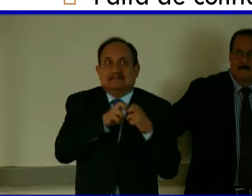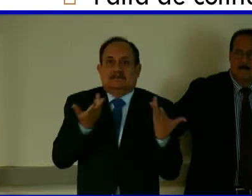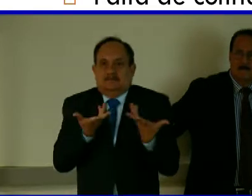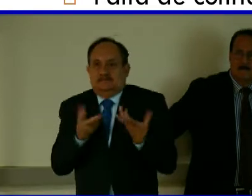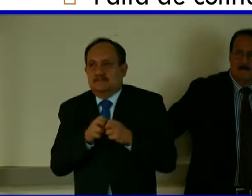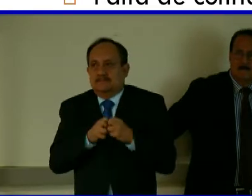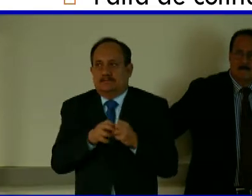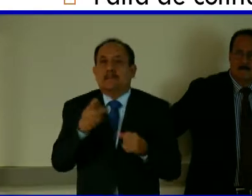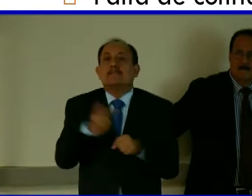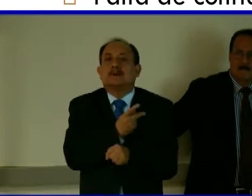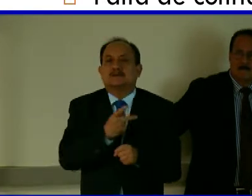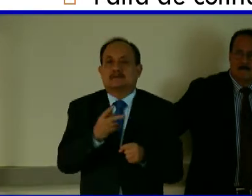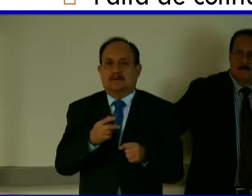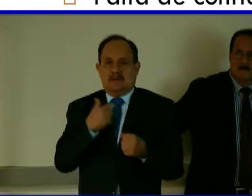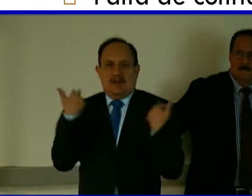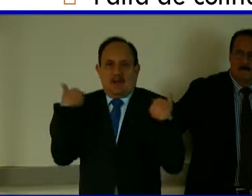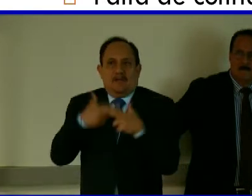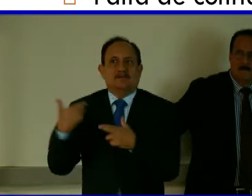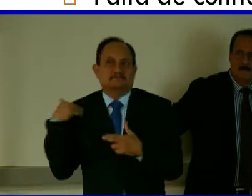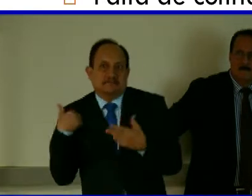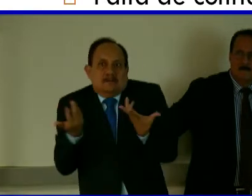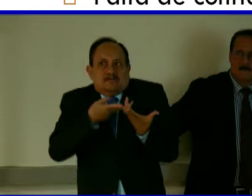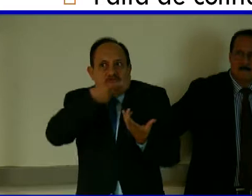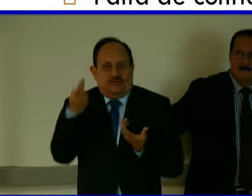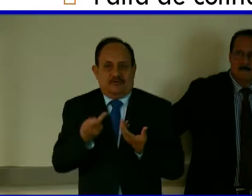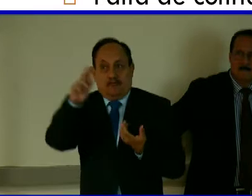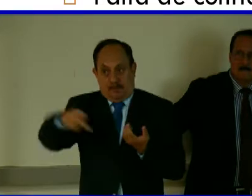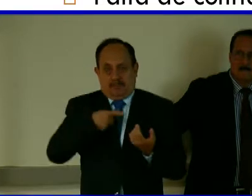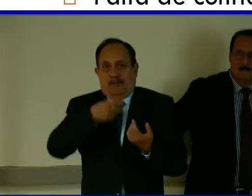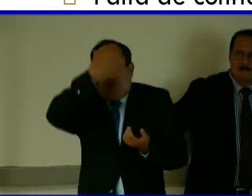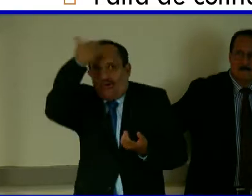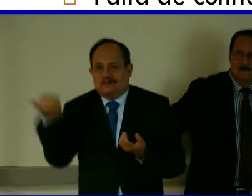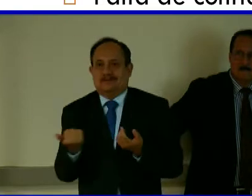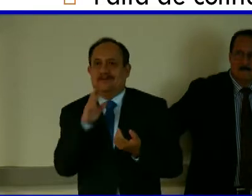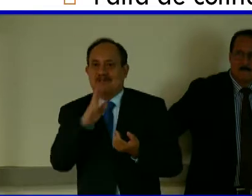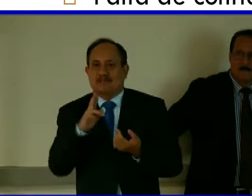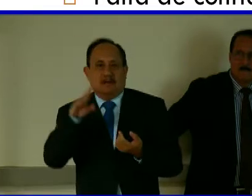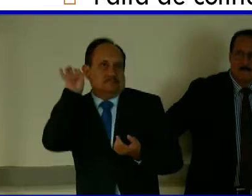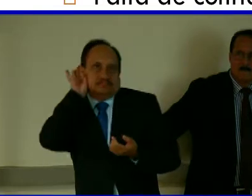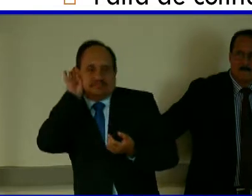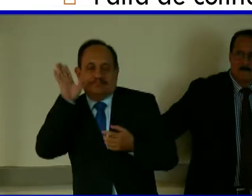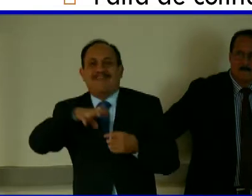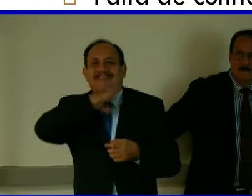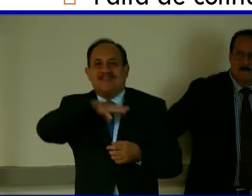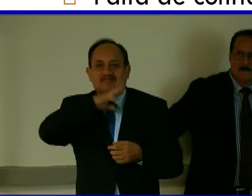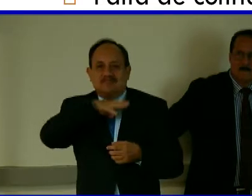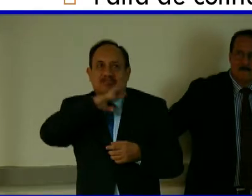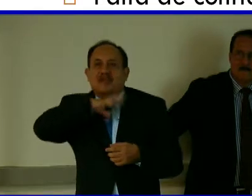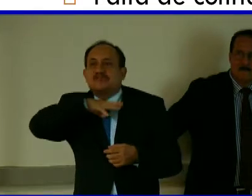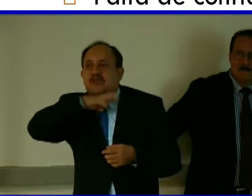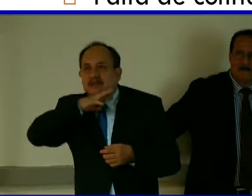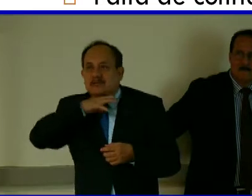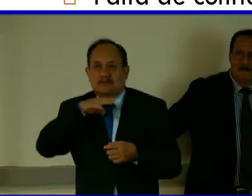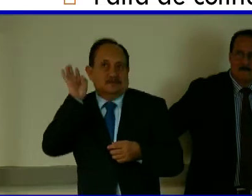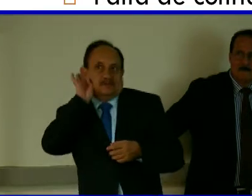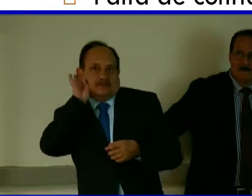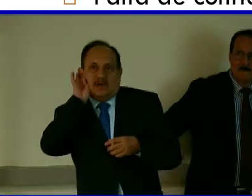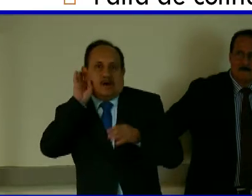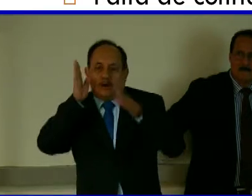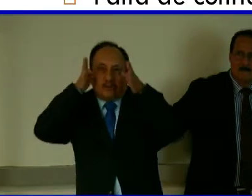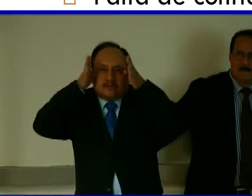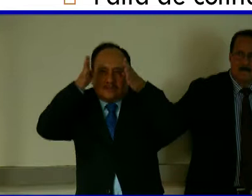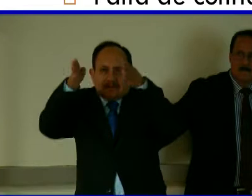que la maestra me va a llamar y yo no sé lo que voy a decir. Y no está escuchando porque está tan preocupado que no está escuchando. Pero